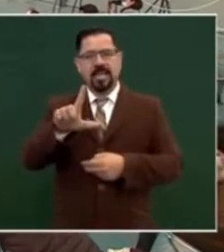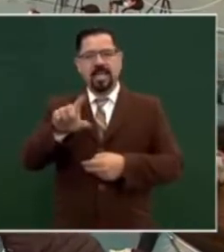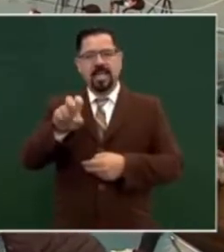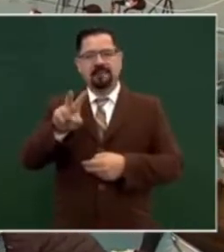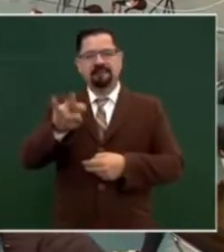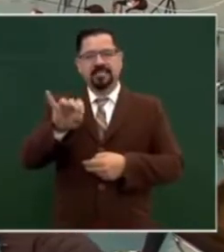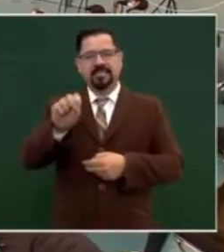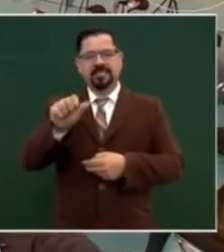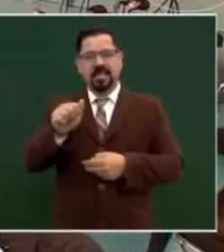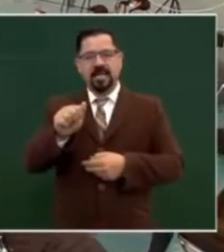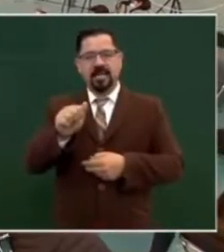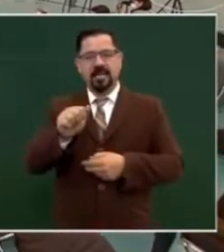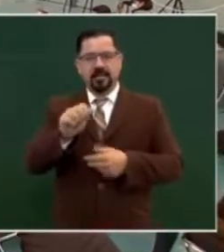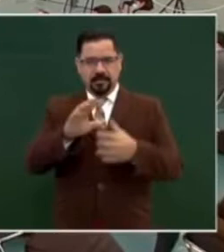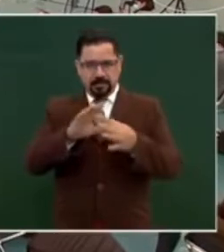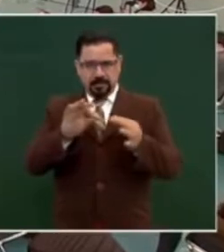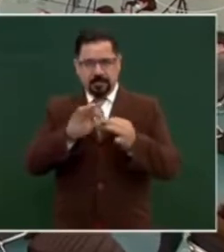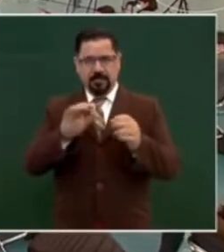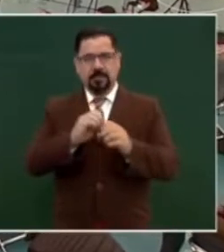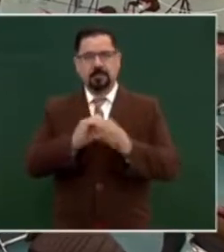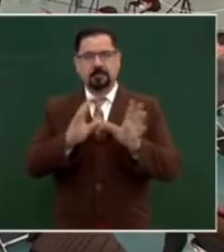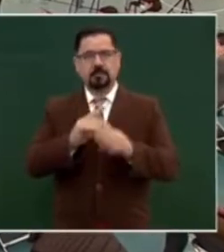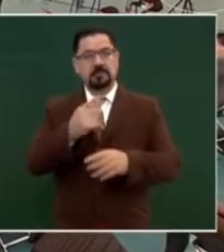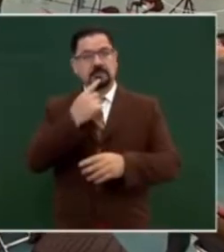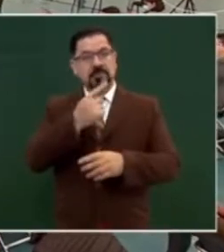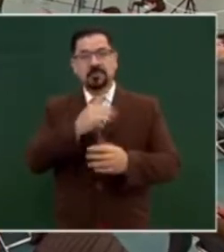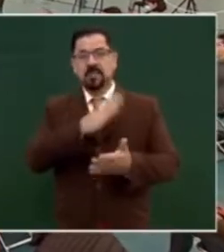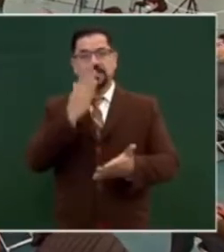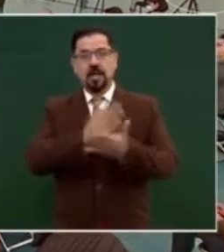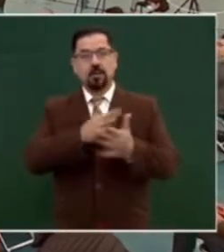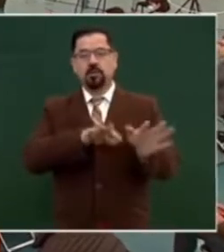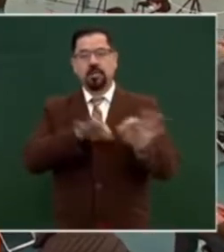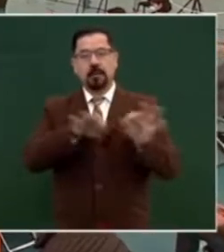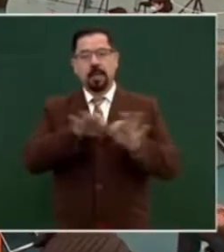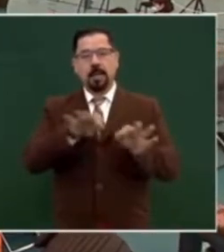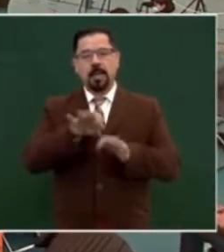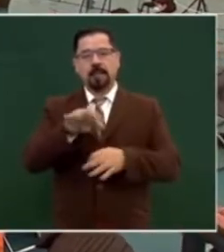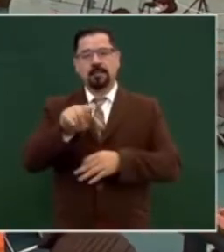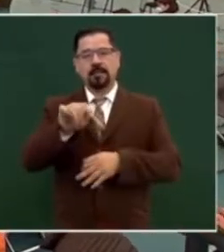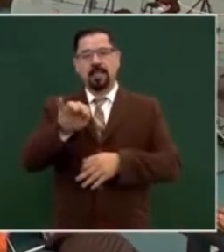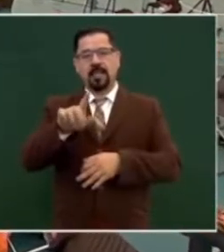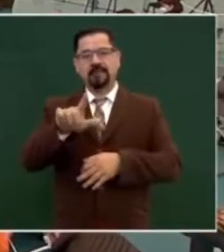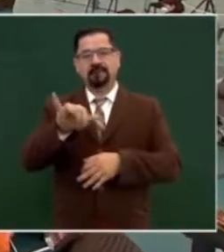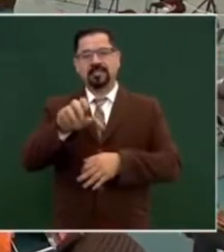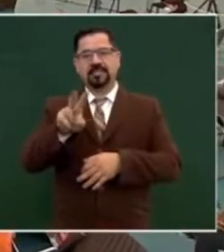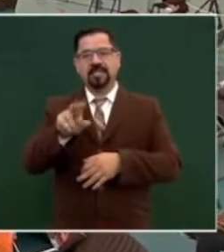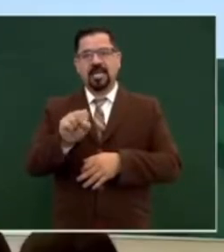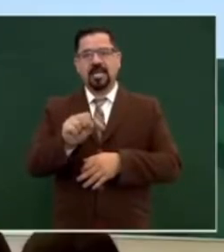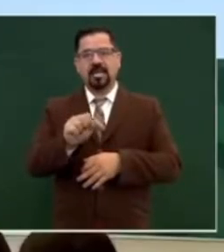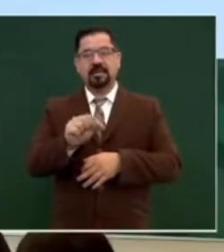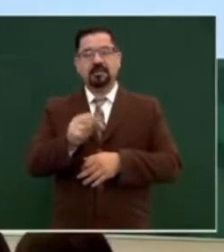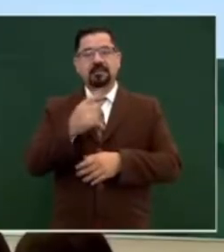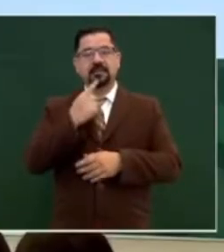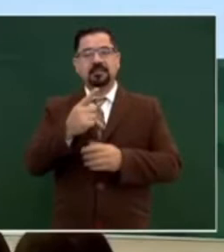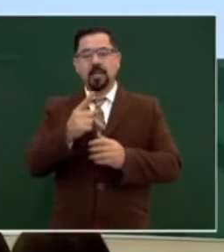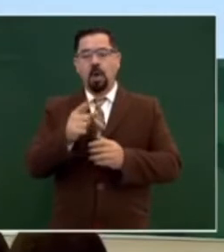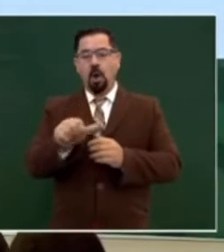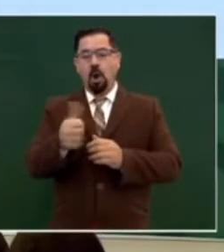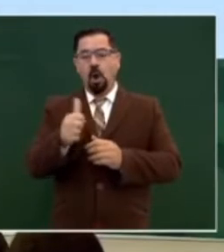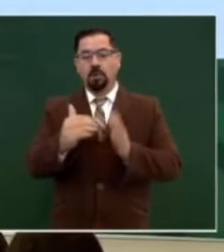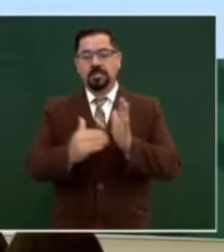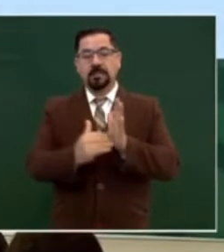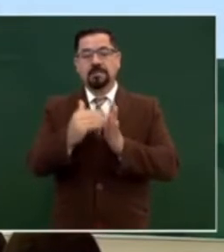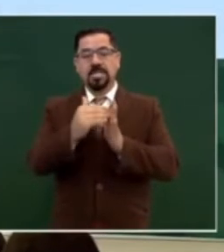que se supone que ya no está en televisa y le dieron 11 millones